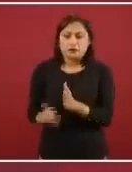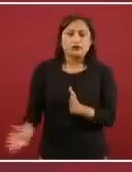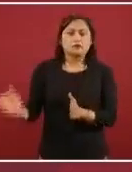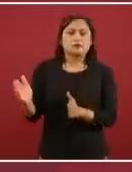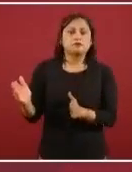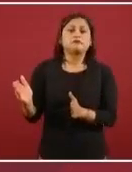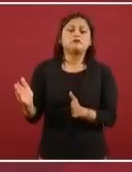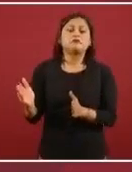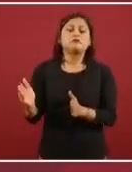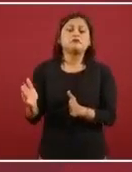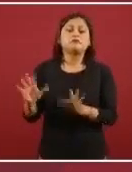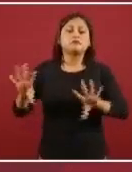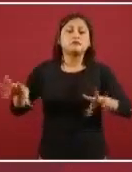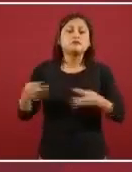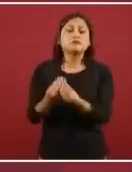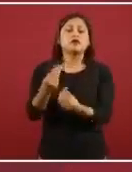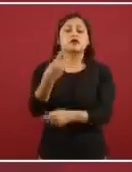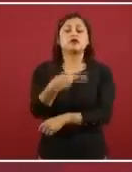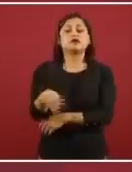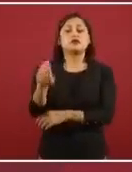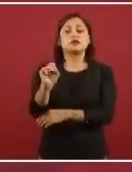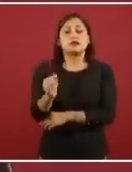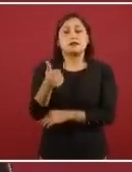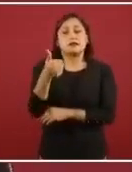ser 266